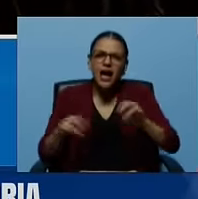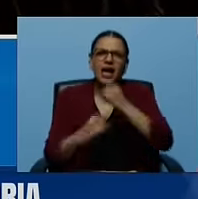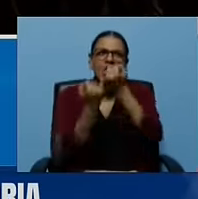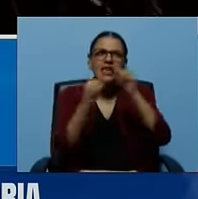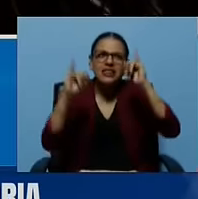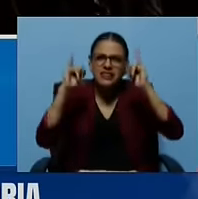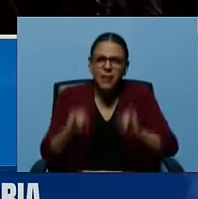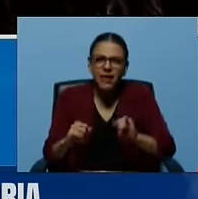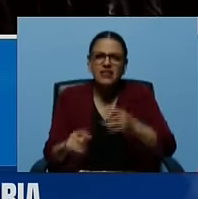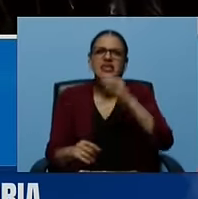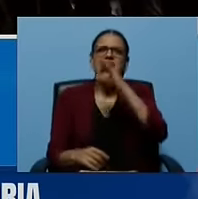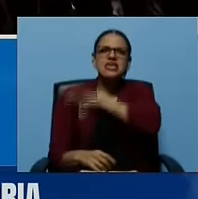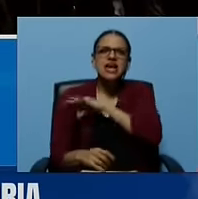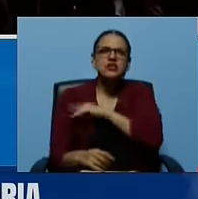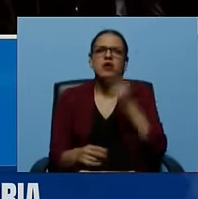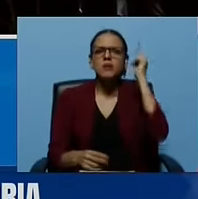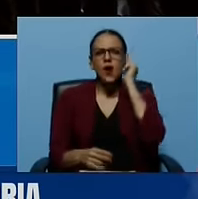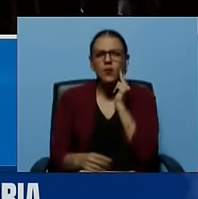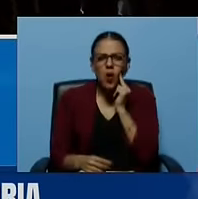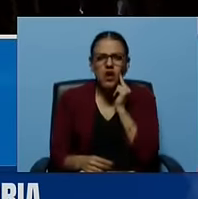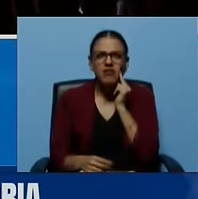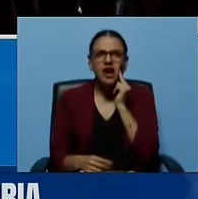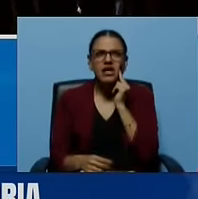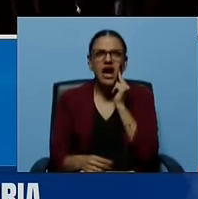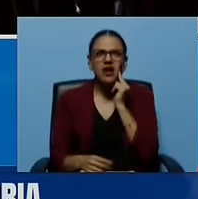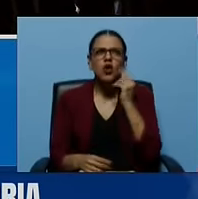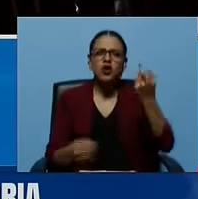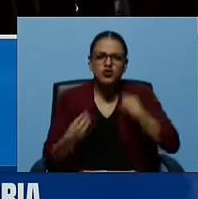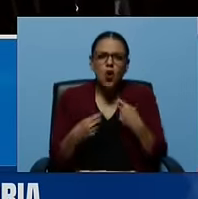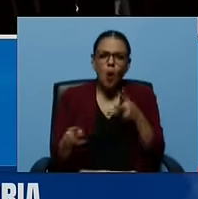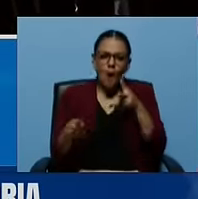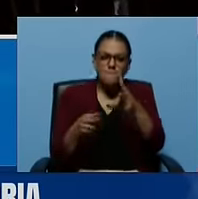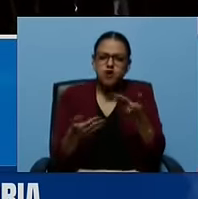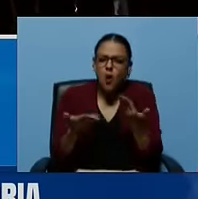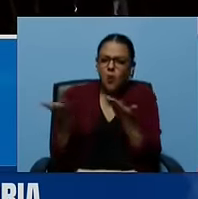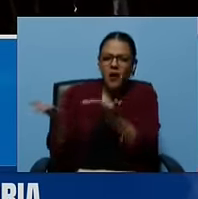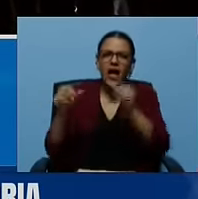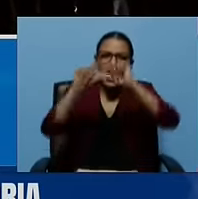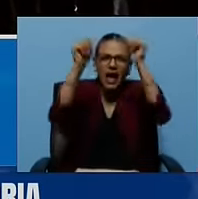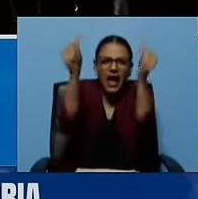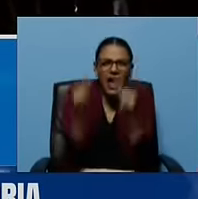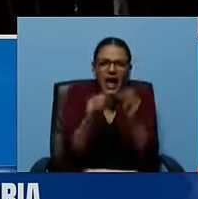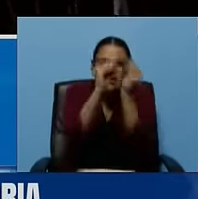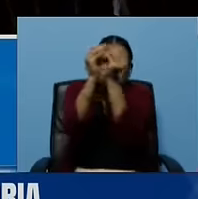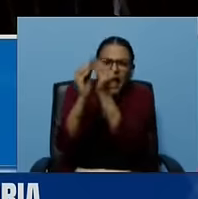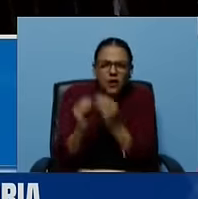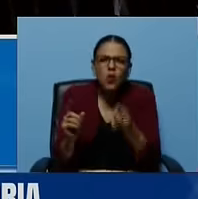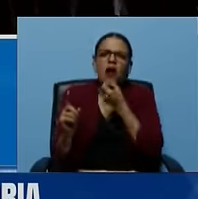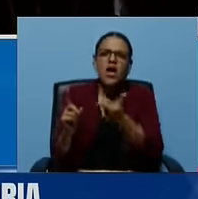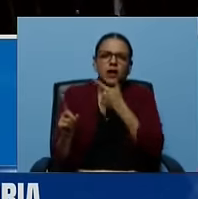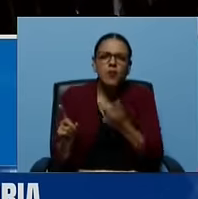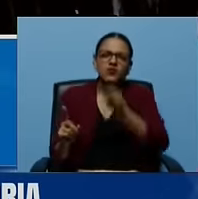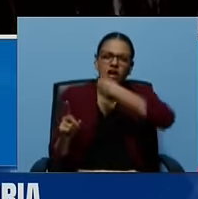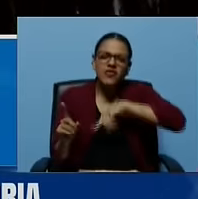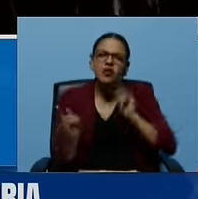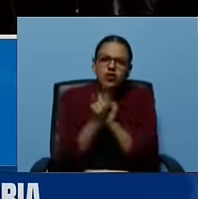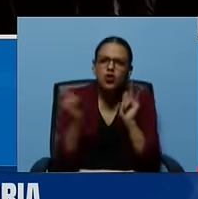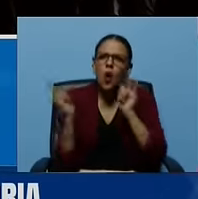independencia y el socialismo bolivariano, dejo inaugurada esta estatua hermosa de nuestro